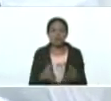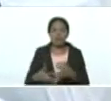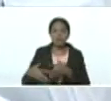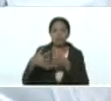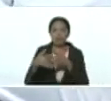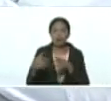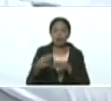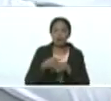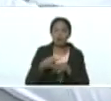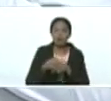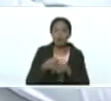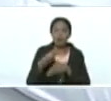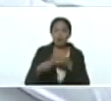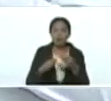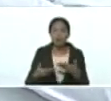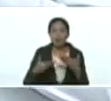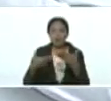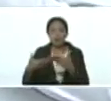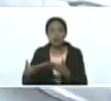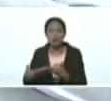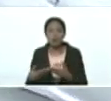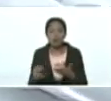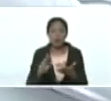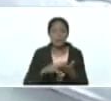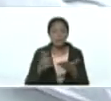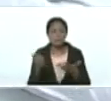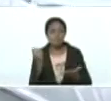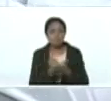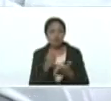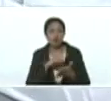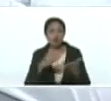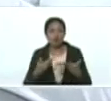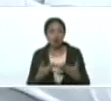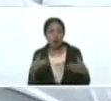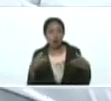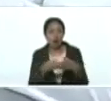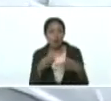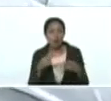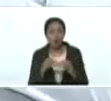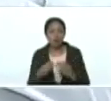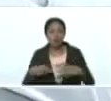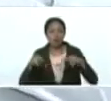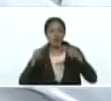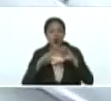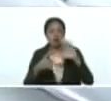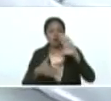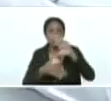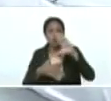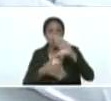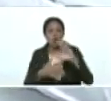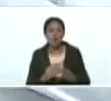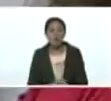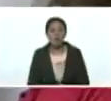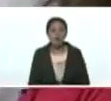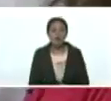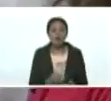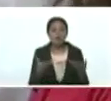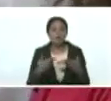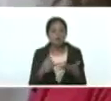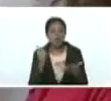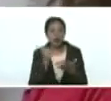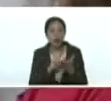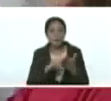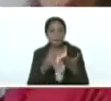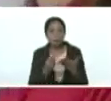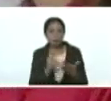del gobierno de Estados Unidos para entregarnos la visa para asistir a la reunión de la Organización Panamericana de Salud. La reunión si no número entrega 56. La visa, usted llega